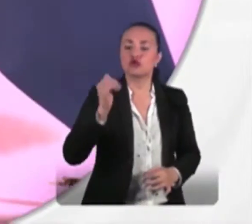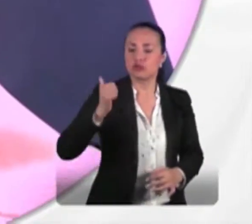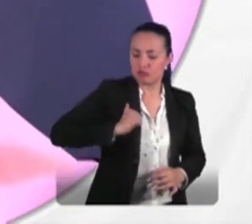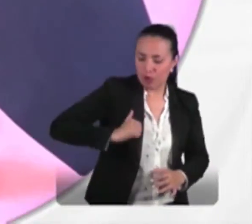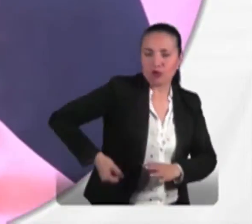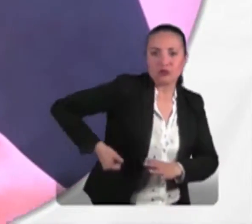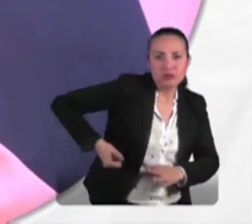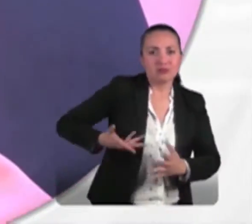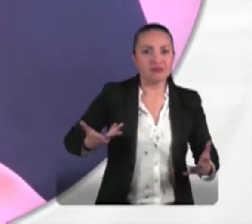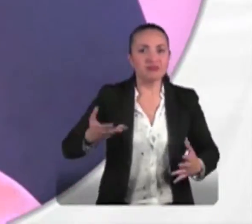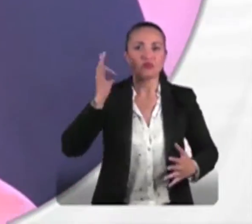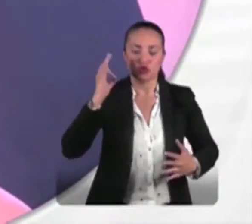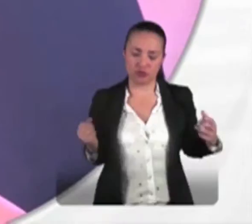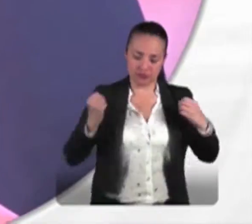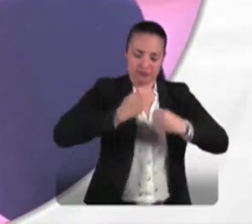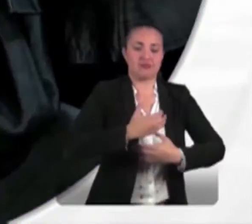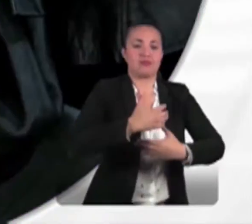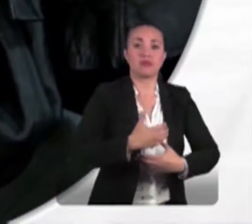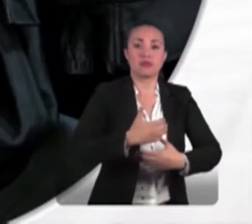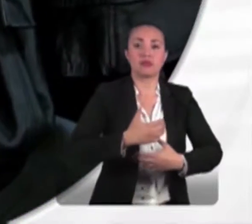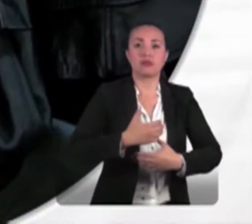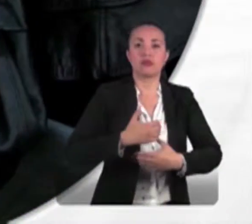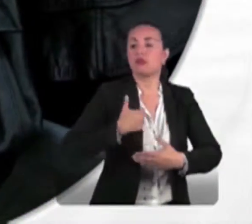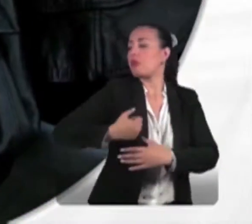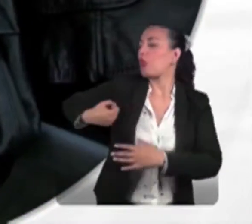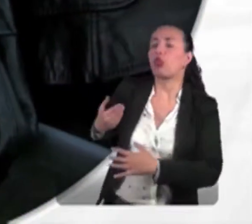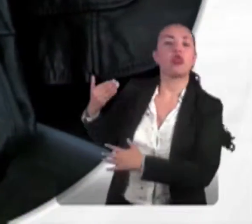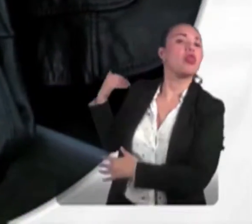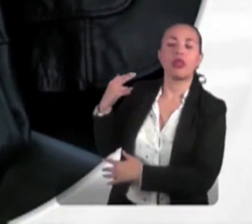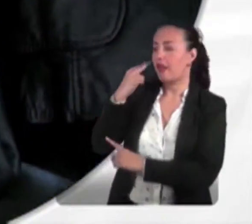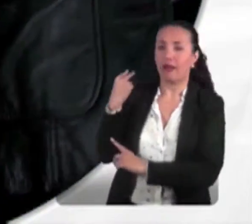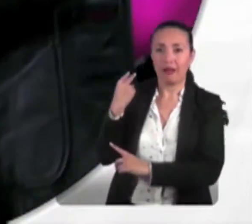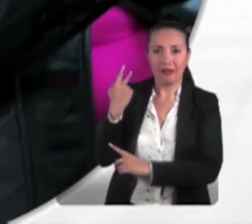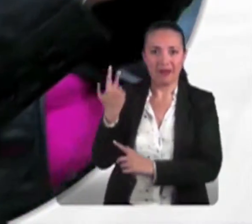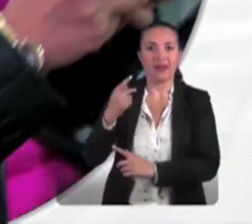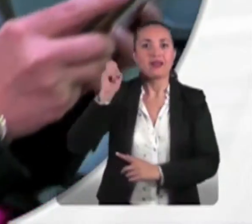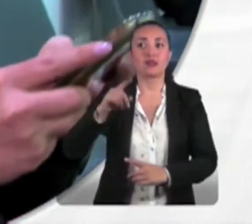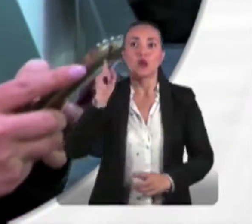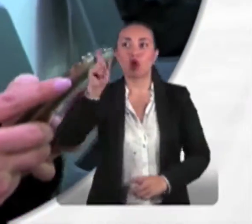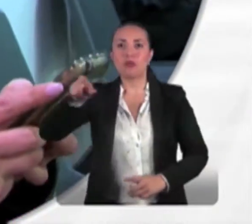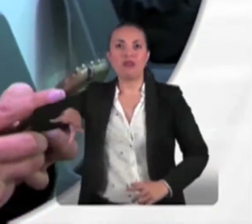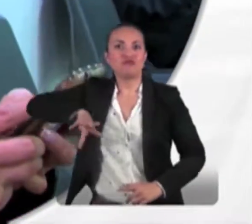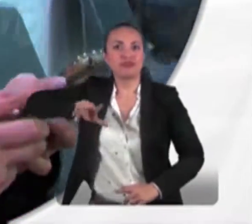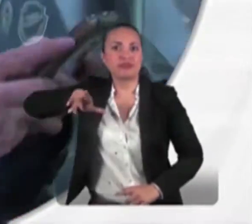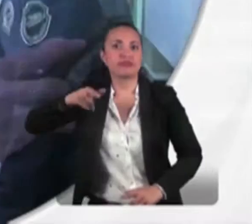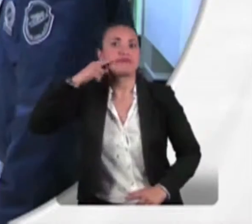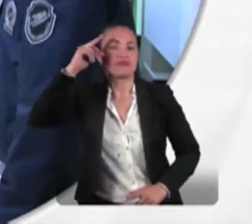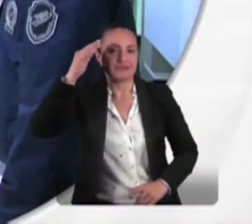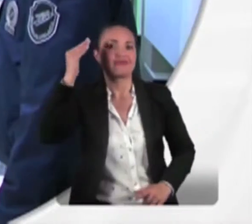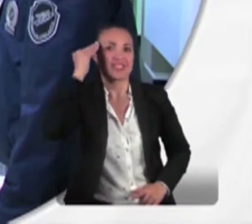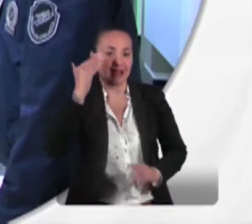bolso, maletín, mochila adelante. Jamás lo dejes atrás. La habilidad de los carteristas,